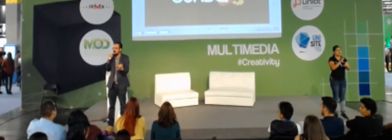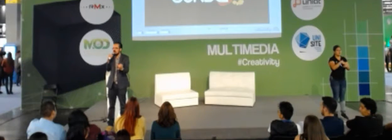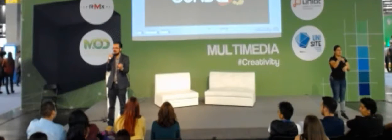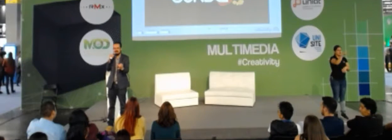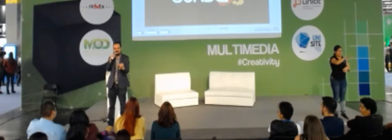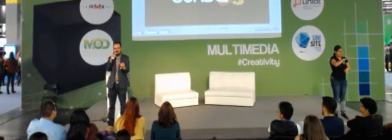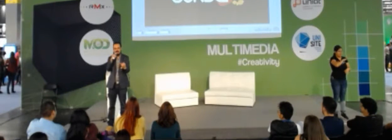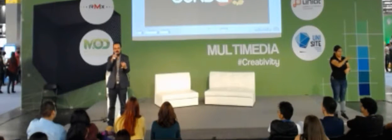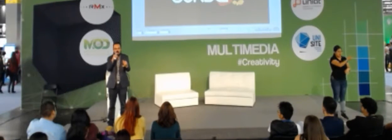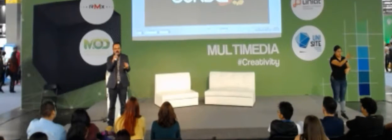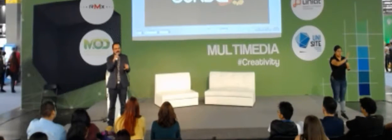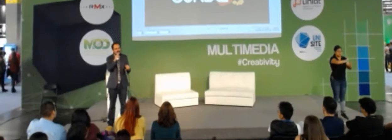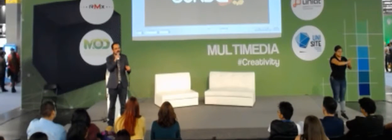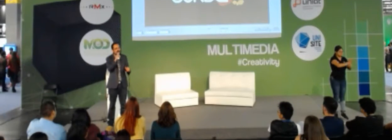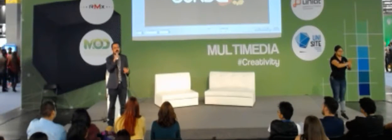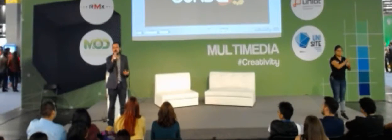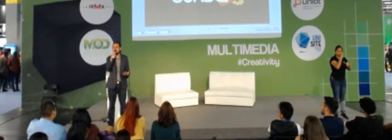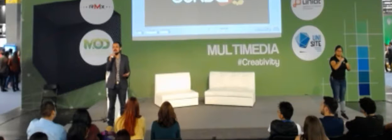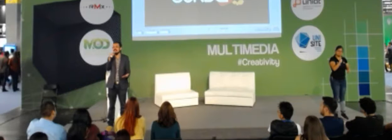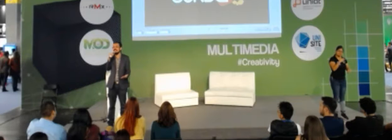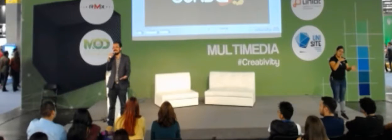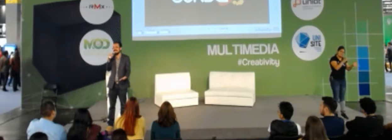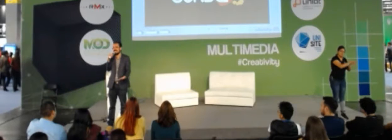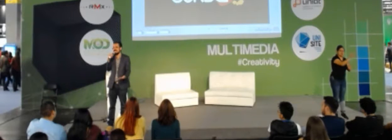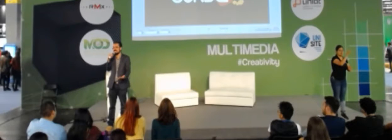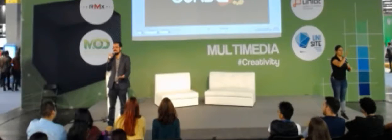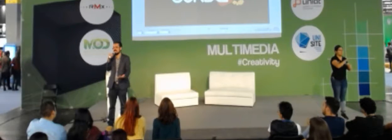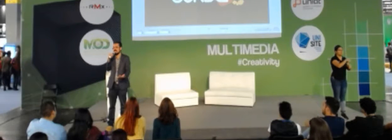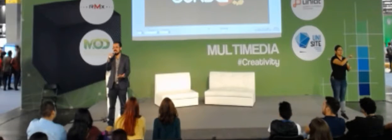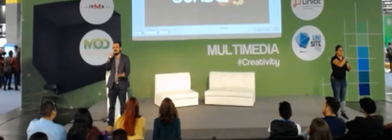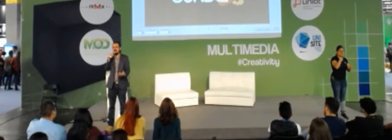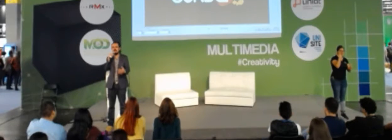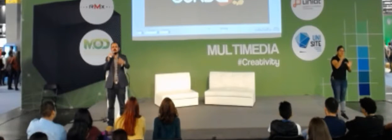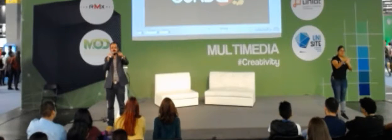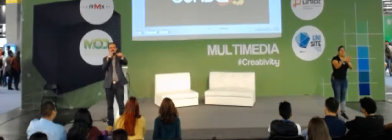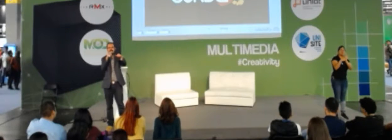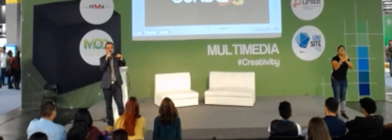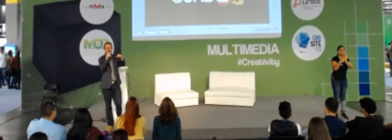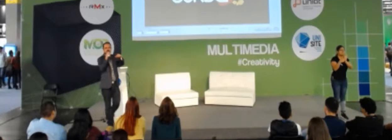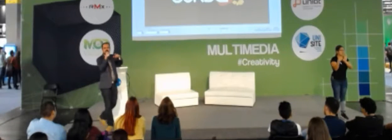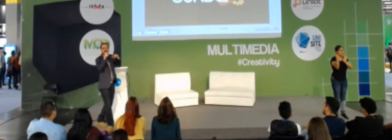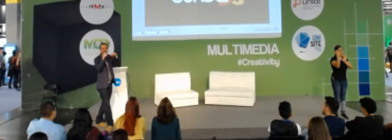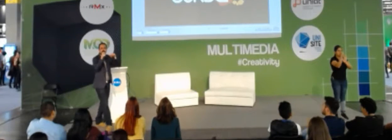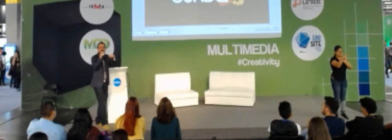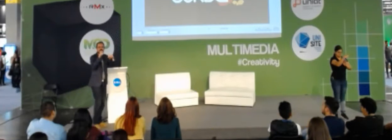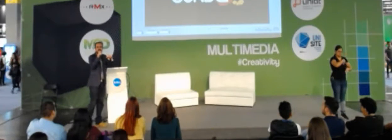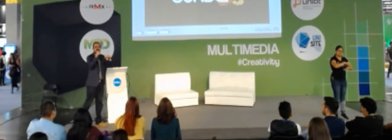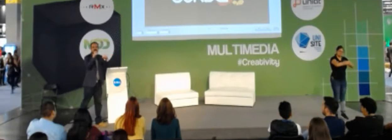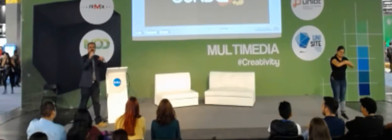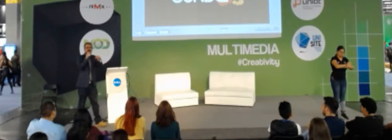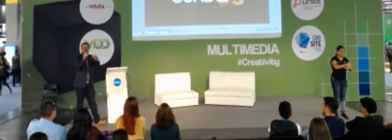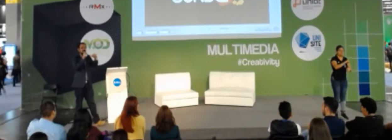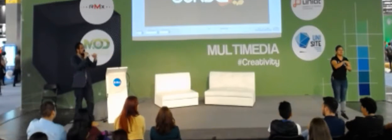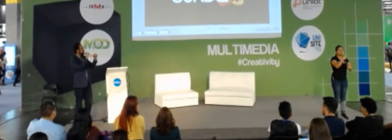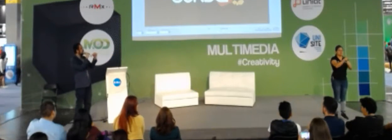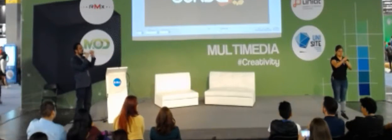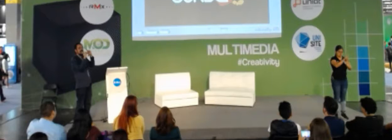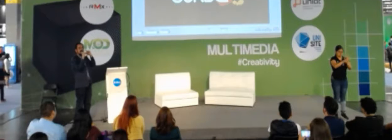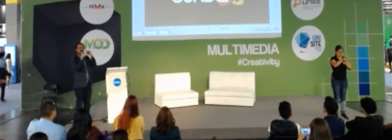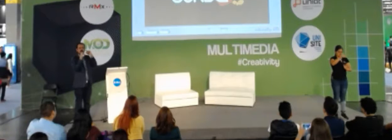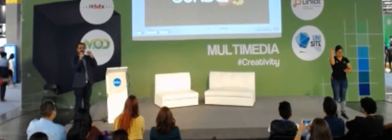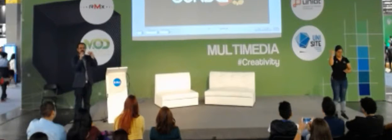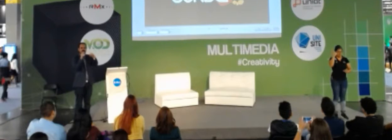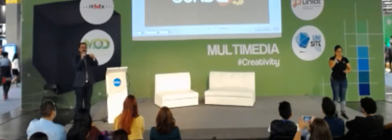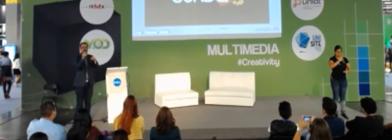discriminado, con todo aquel que no tiene la oportunidad de ser. Queremos presentarle, por favor, el segundo video. Este segundo video tiene